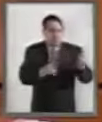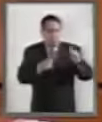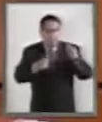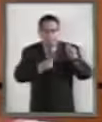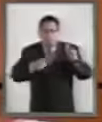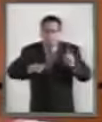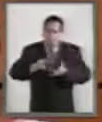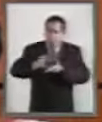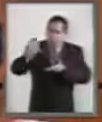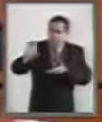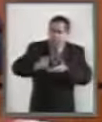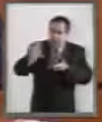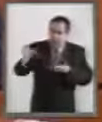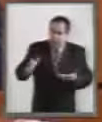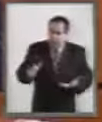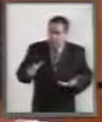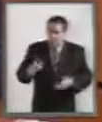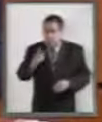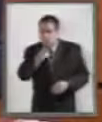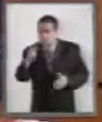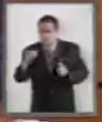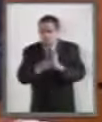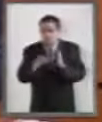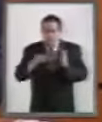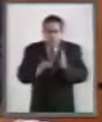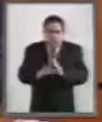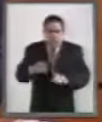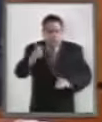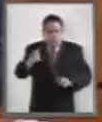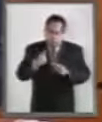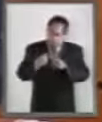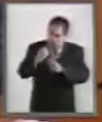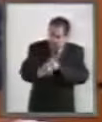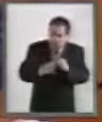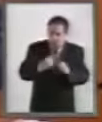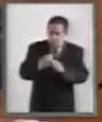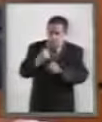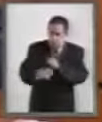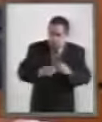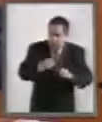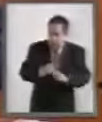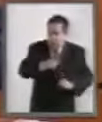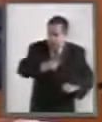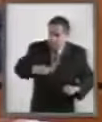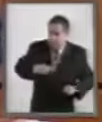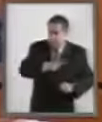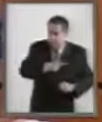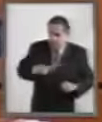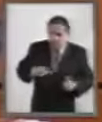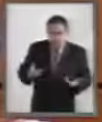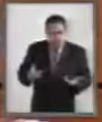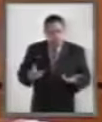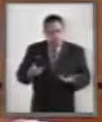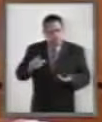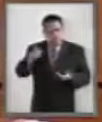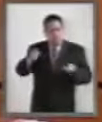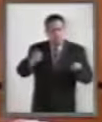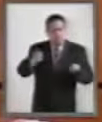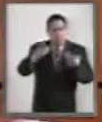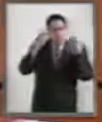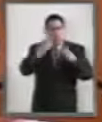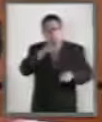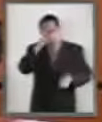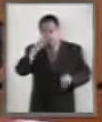deuda, más de 200 mil millones de pesos cada año de deuda, y rompiendo la autonomía del Banco de